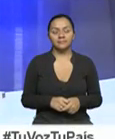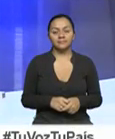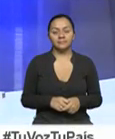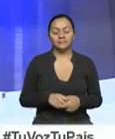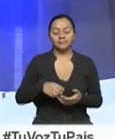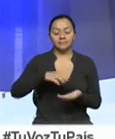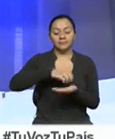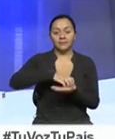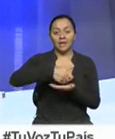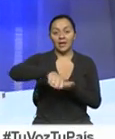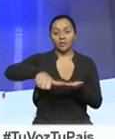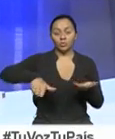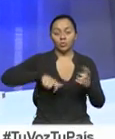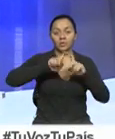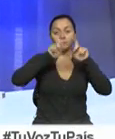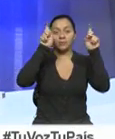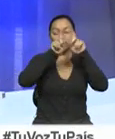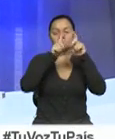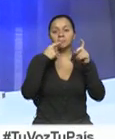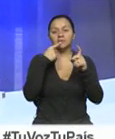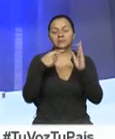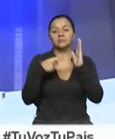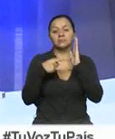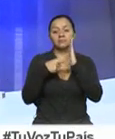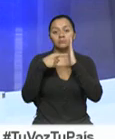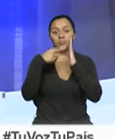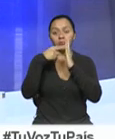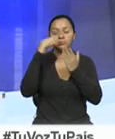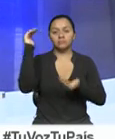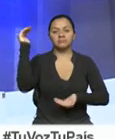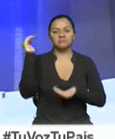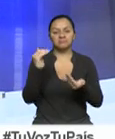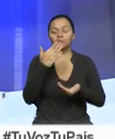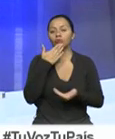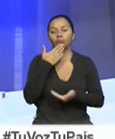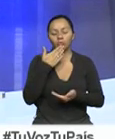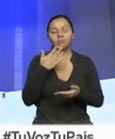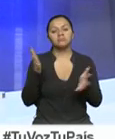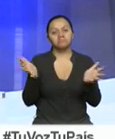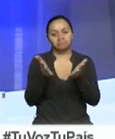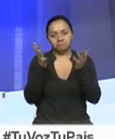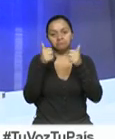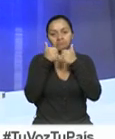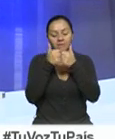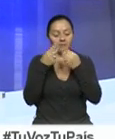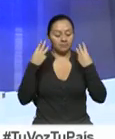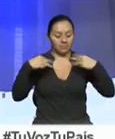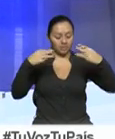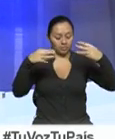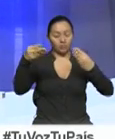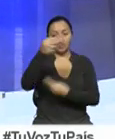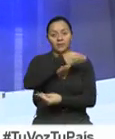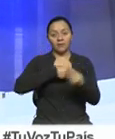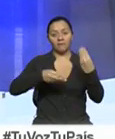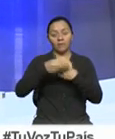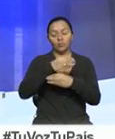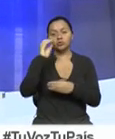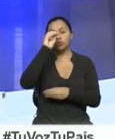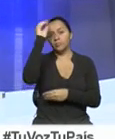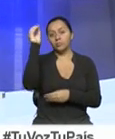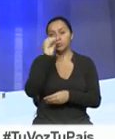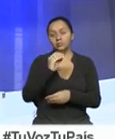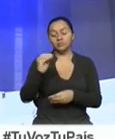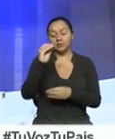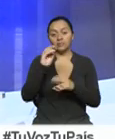Atuneros resaltan el beneficio del incentivo drawback. Hasta el momento, a través de este mecanismo que implica la devolución de un porcentaje